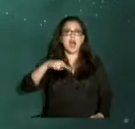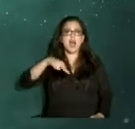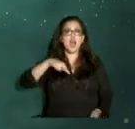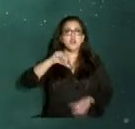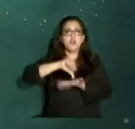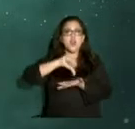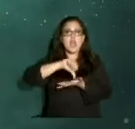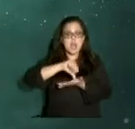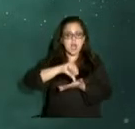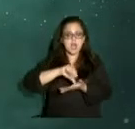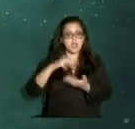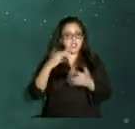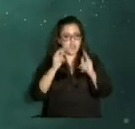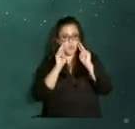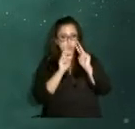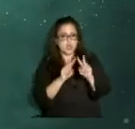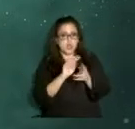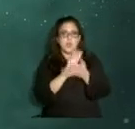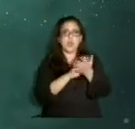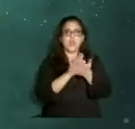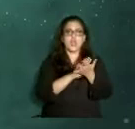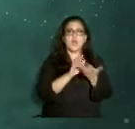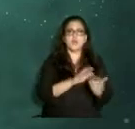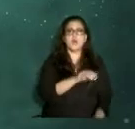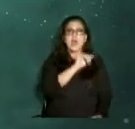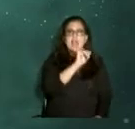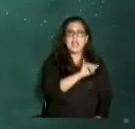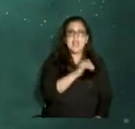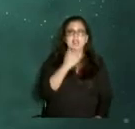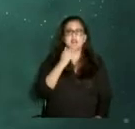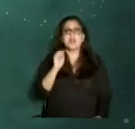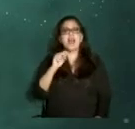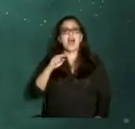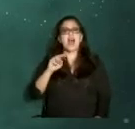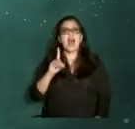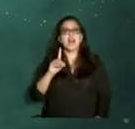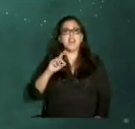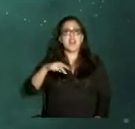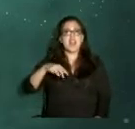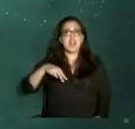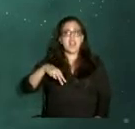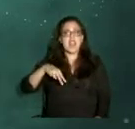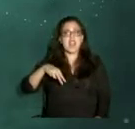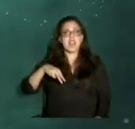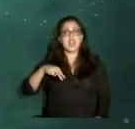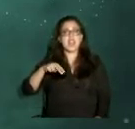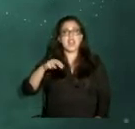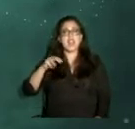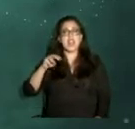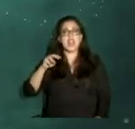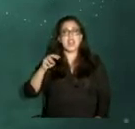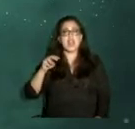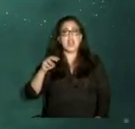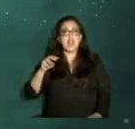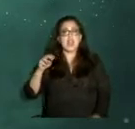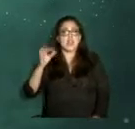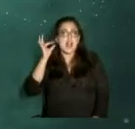herencia particular, como es el cromosoma Y y el DNA mitocondrial. Estos estudios se hicieron en muestras de varones de